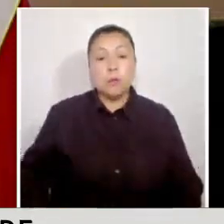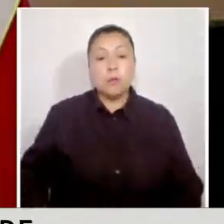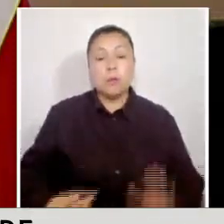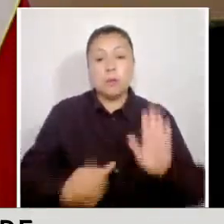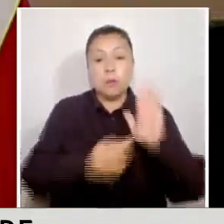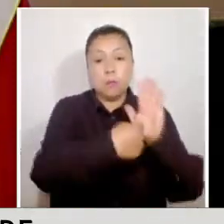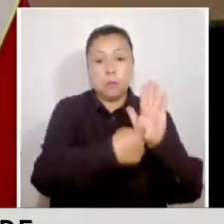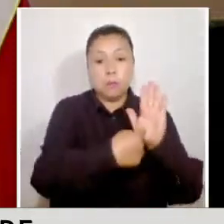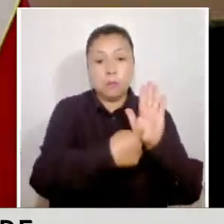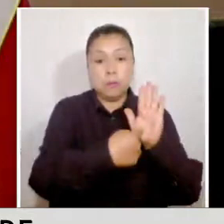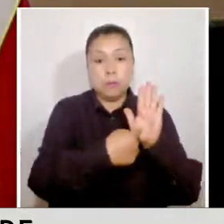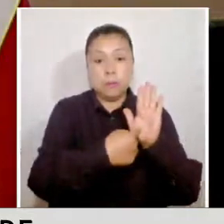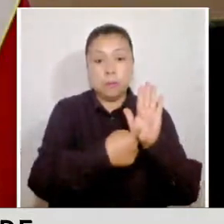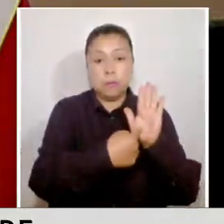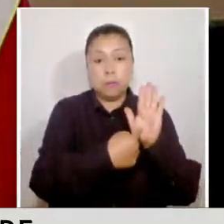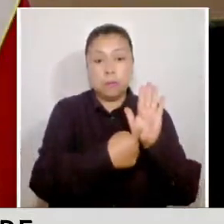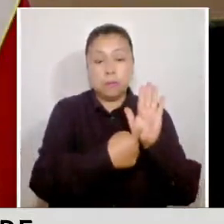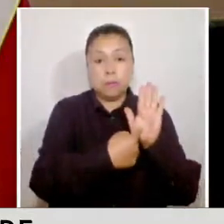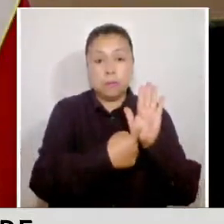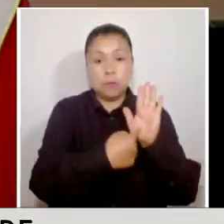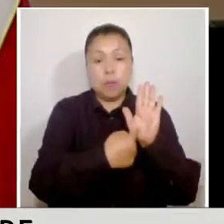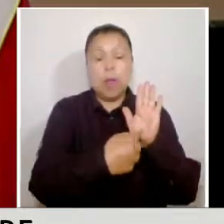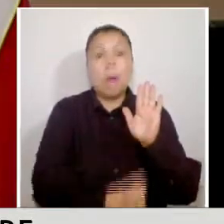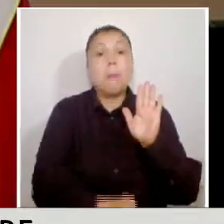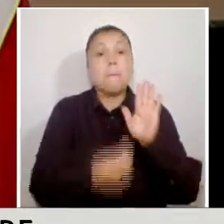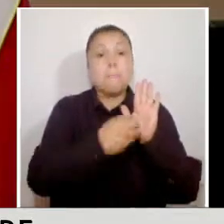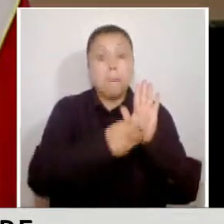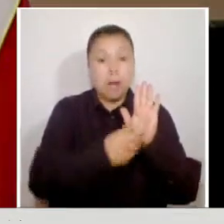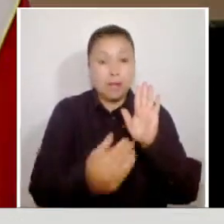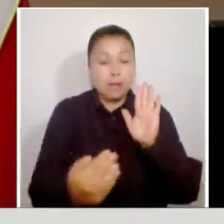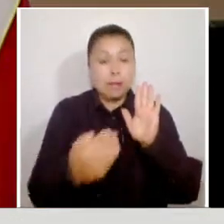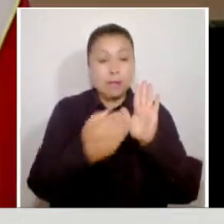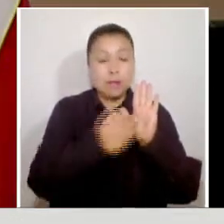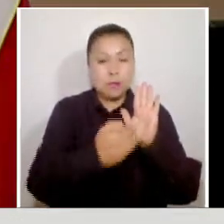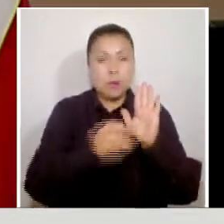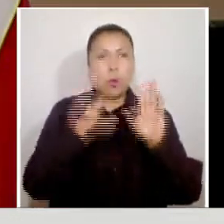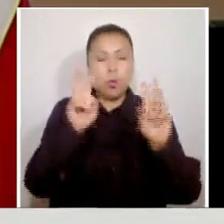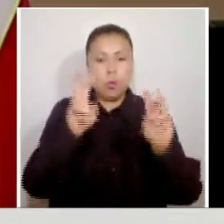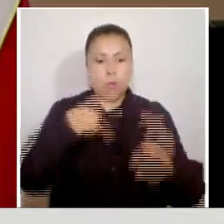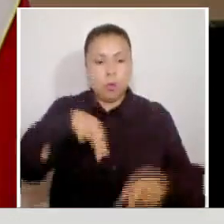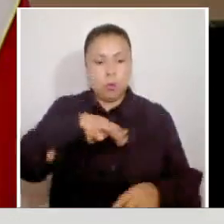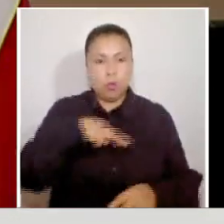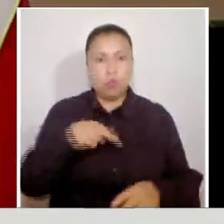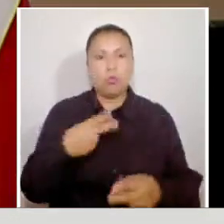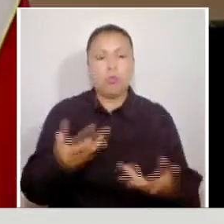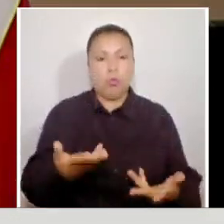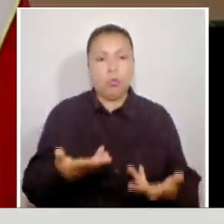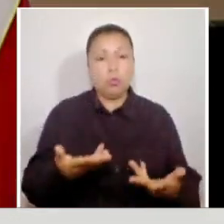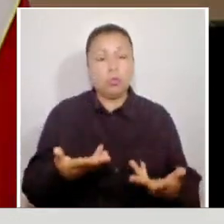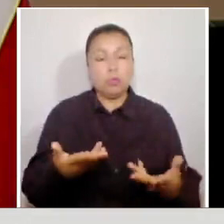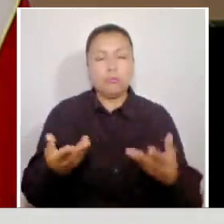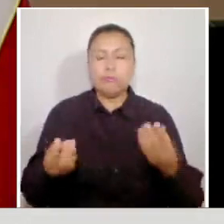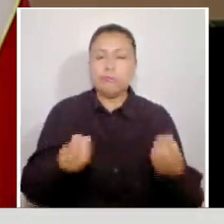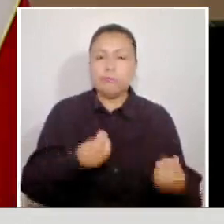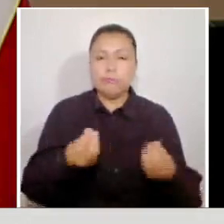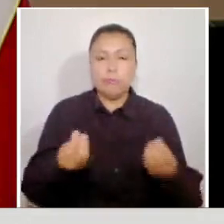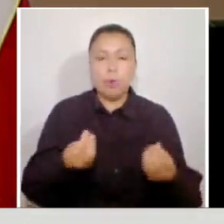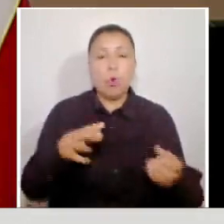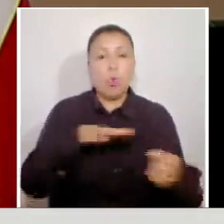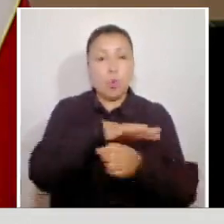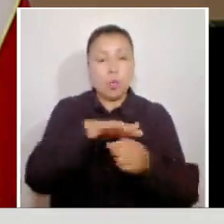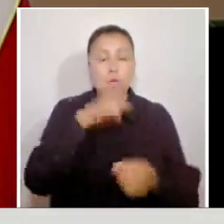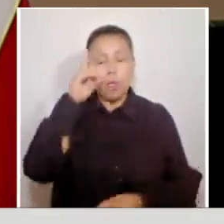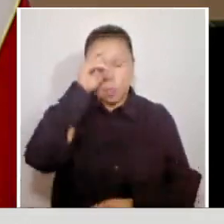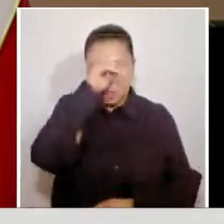a reforzar un tema que nosotros hemos con el cual Nosotros hemos estado una situación compleja que ha estado